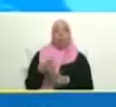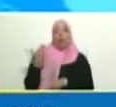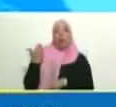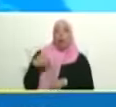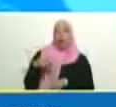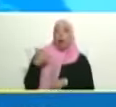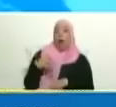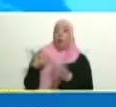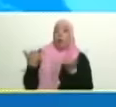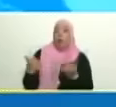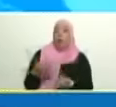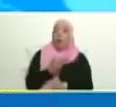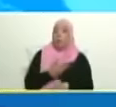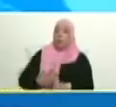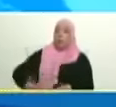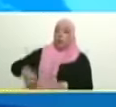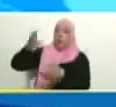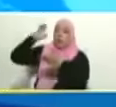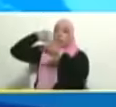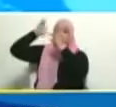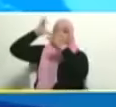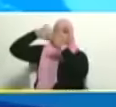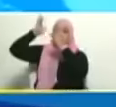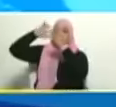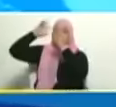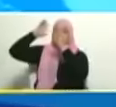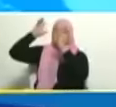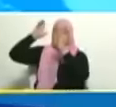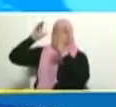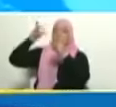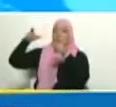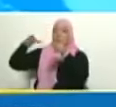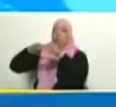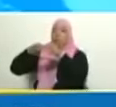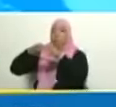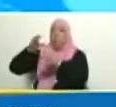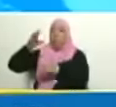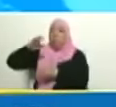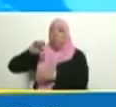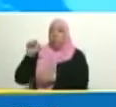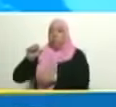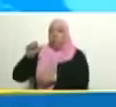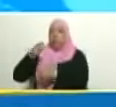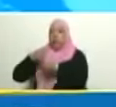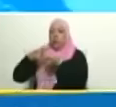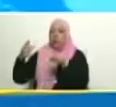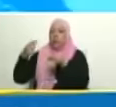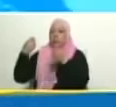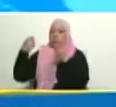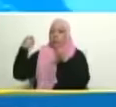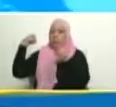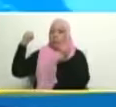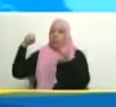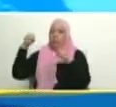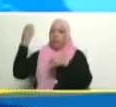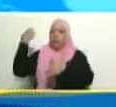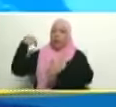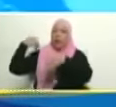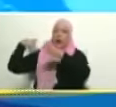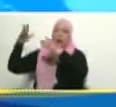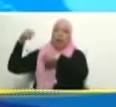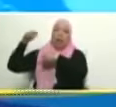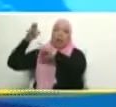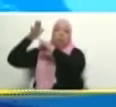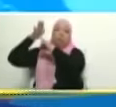Javier Milei, en que la doctrina de seguridad es una doctrina traída de los manuales